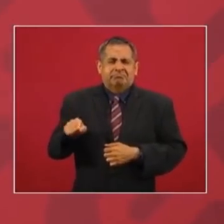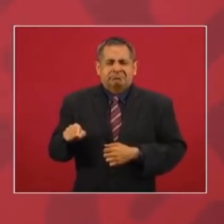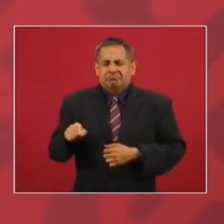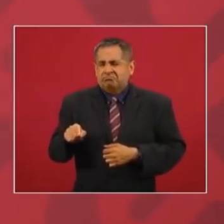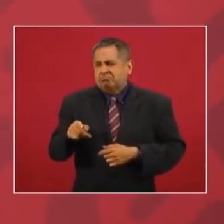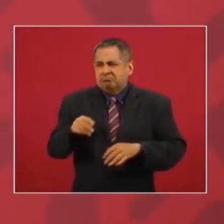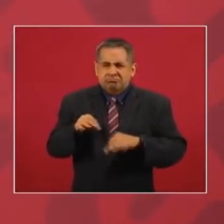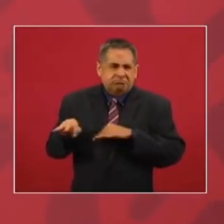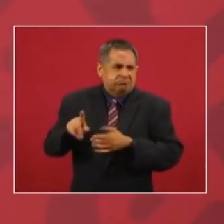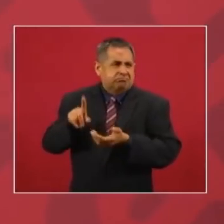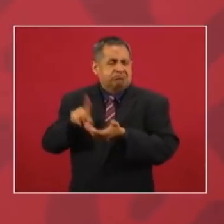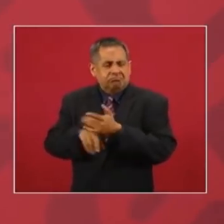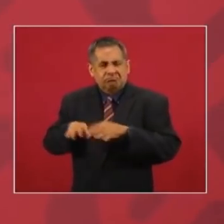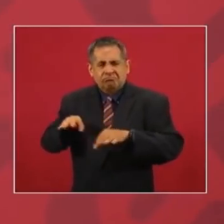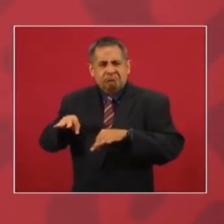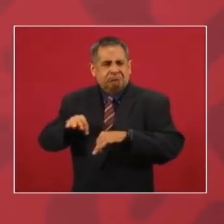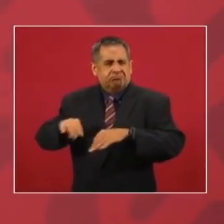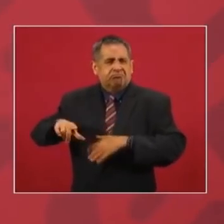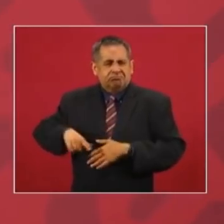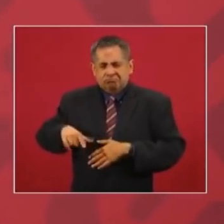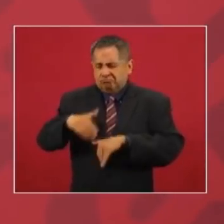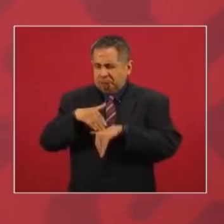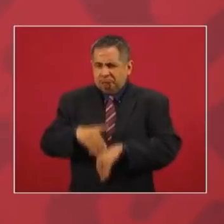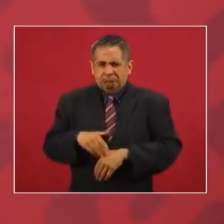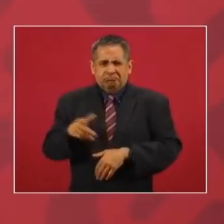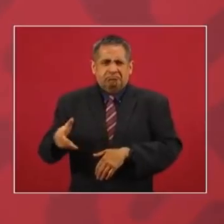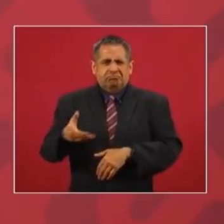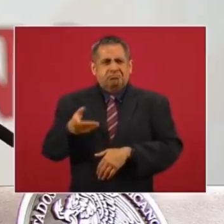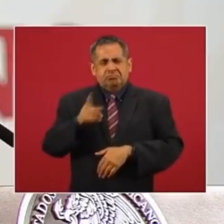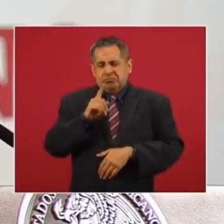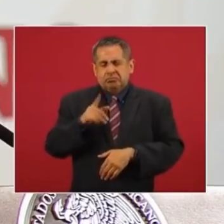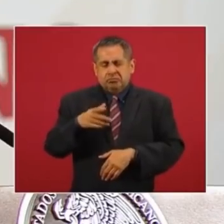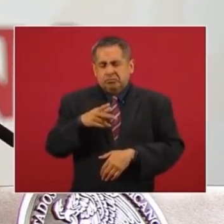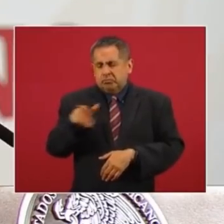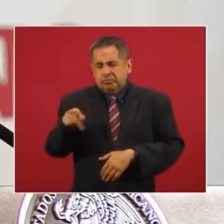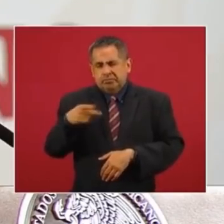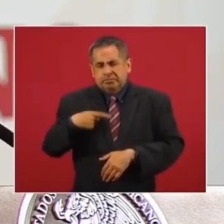servidor público, un hombre muy sensible,